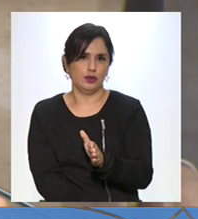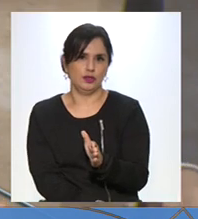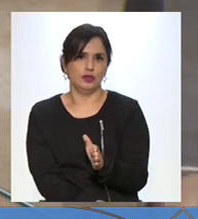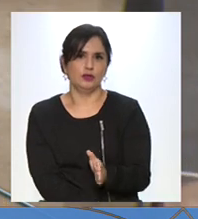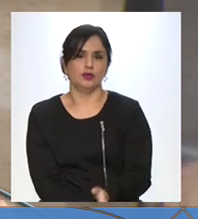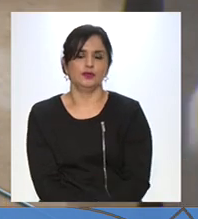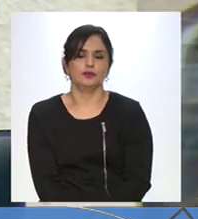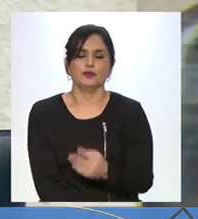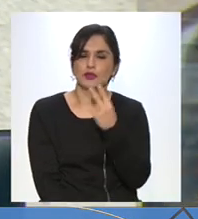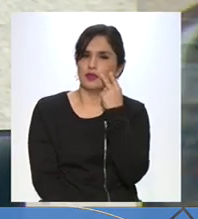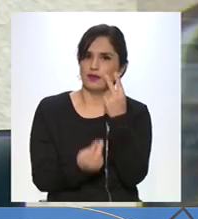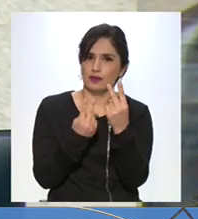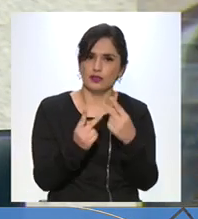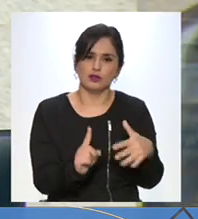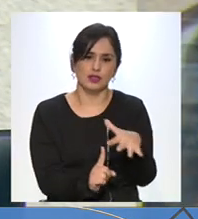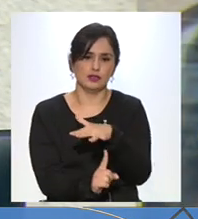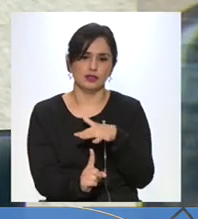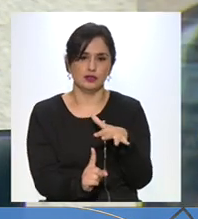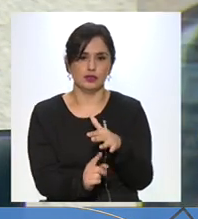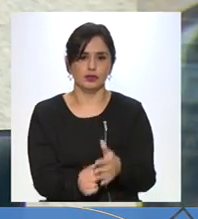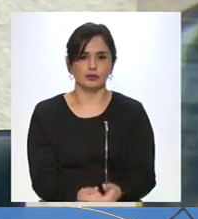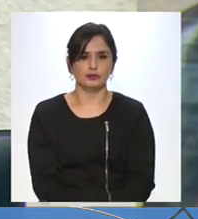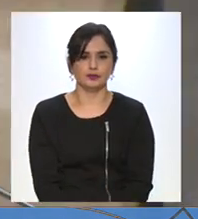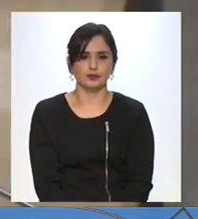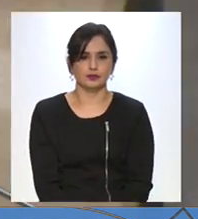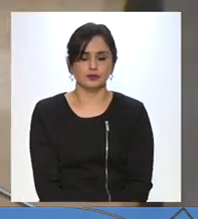distribución regional que existe en el país.